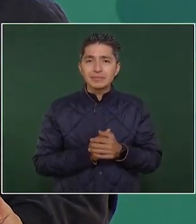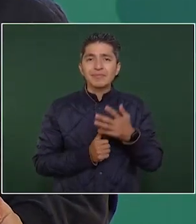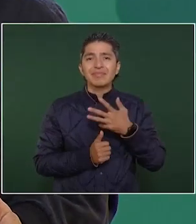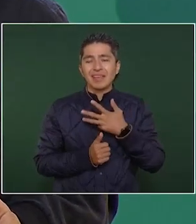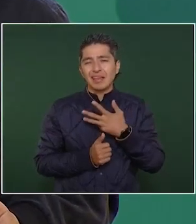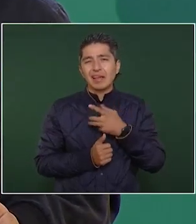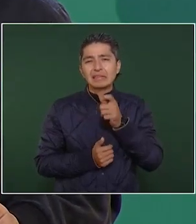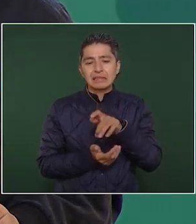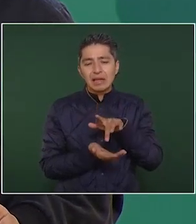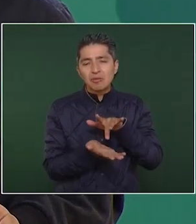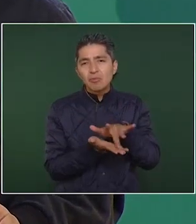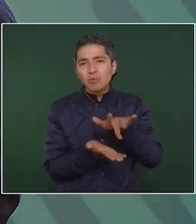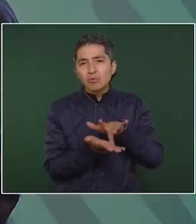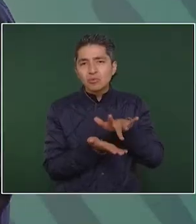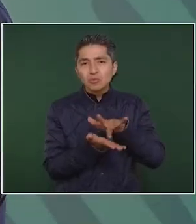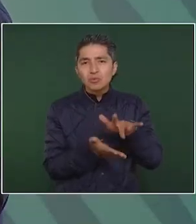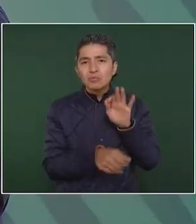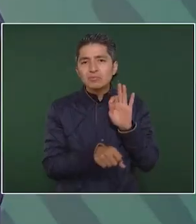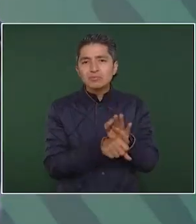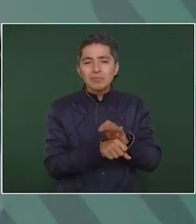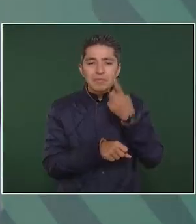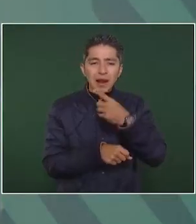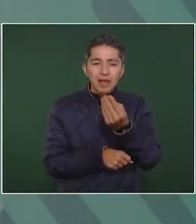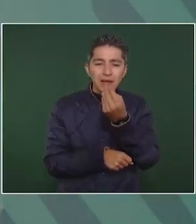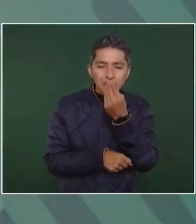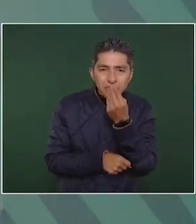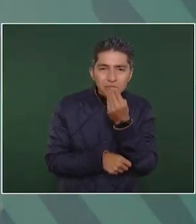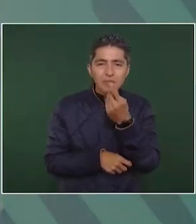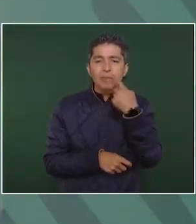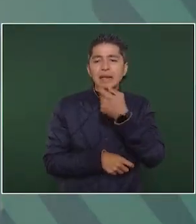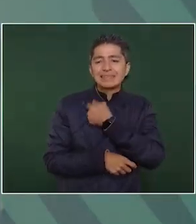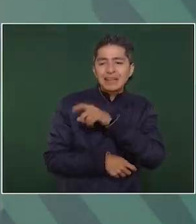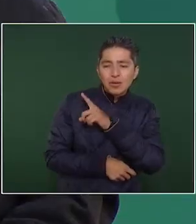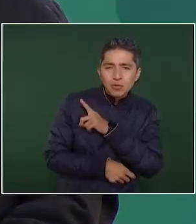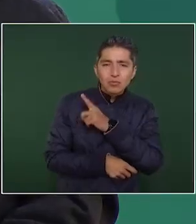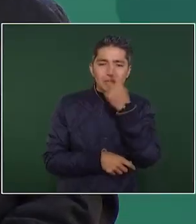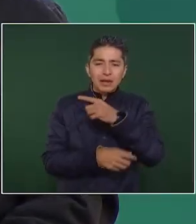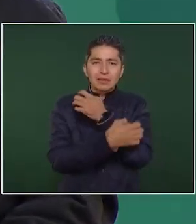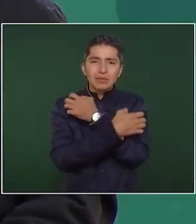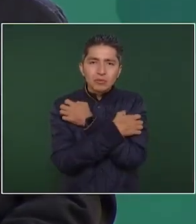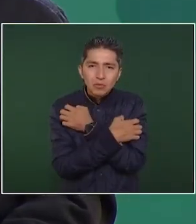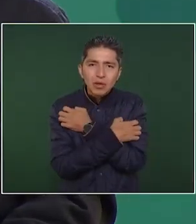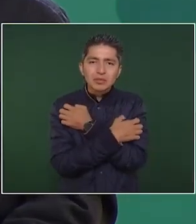apoyo para la alimentación, para la salud, para la educación.